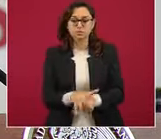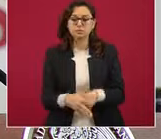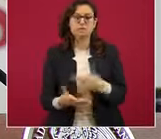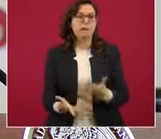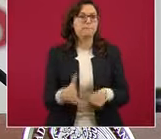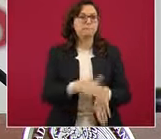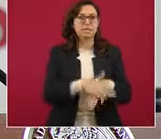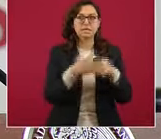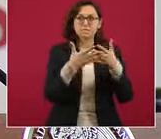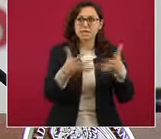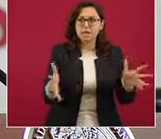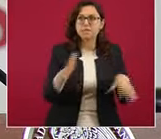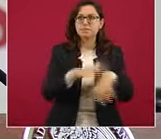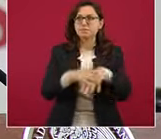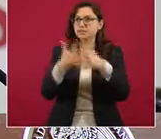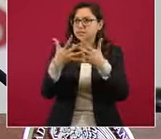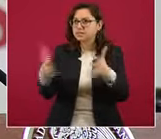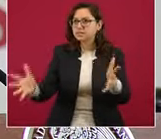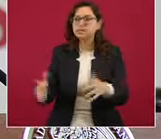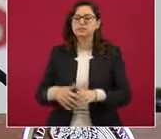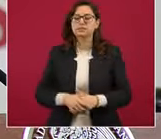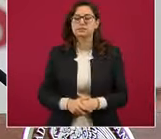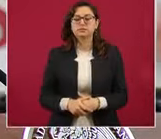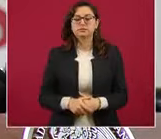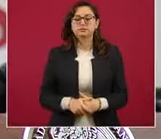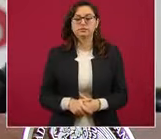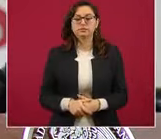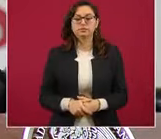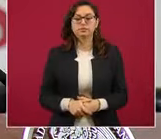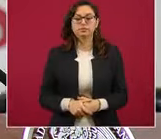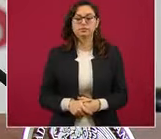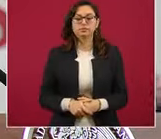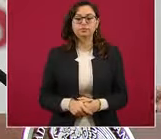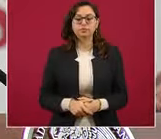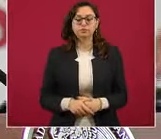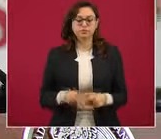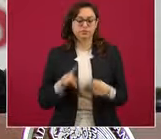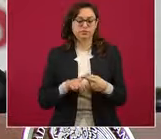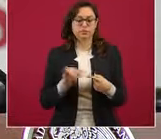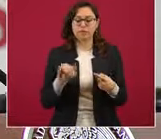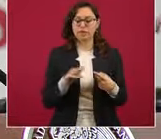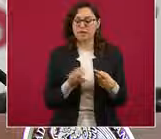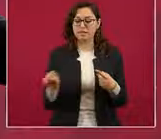espacios, que el Seguro Social,